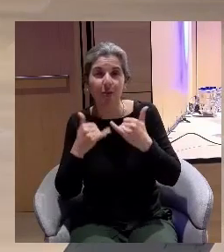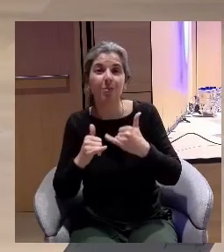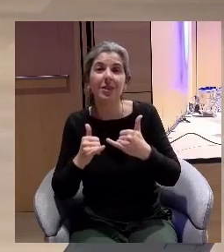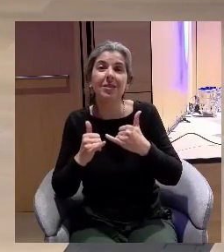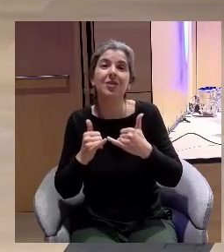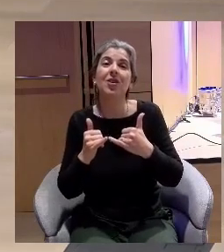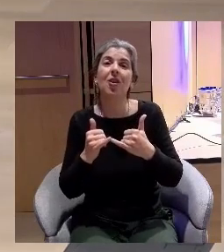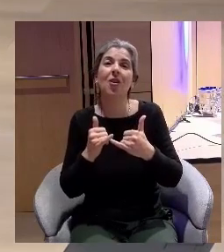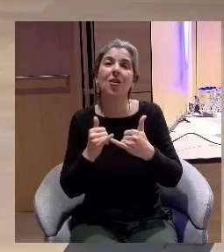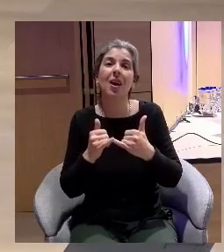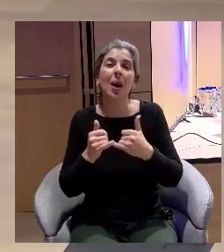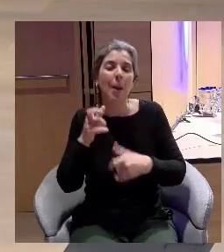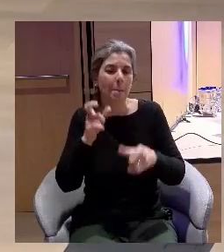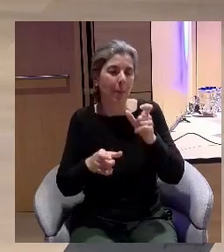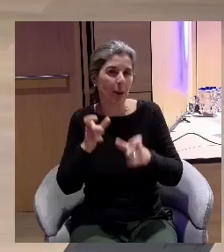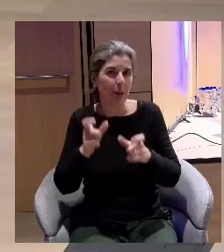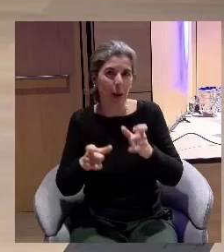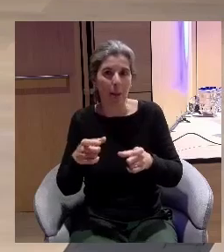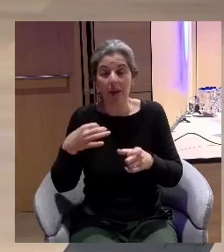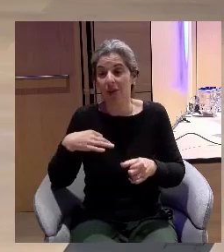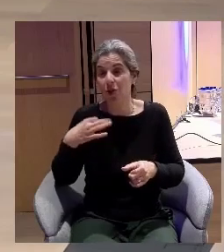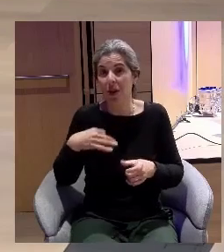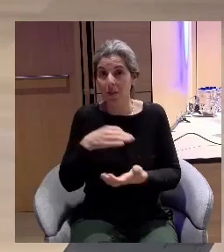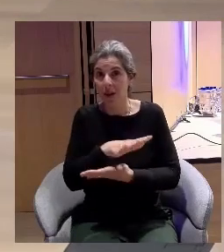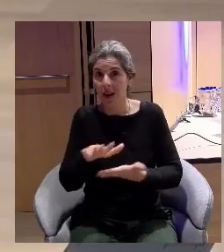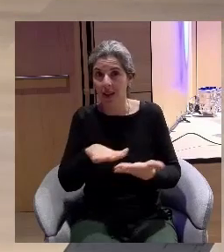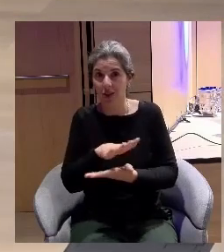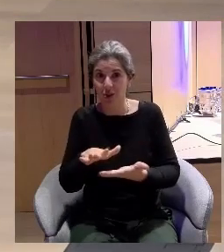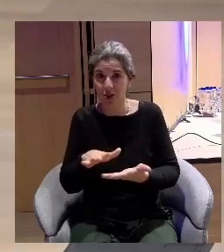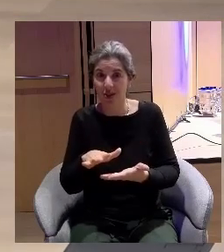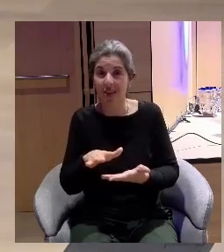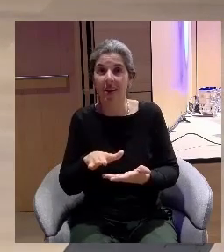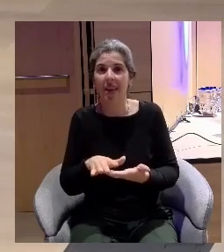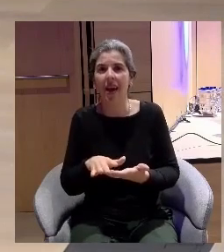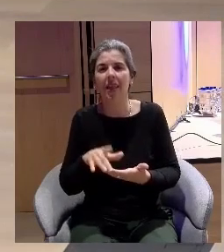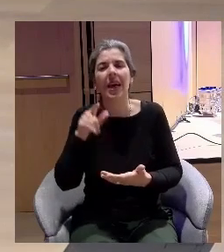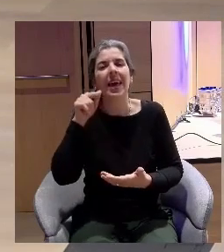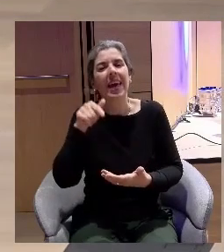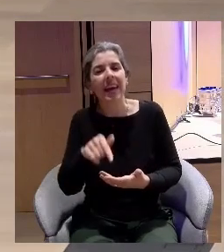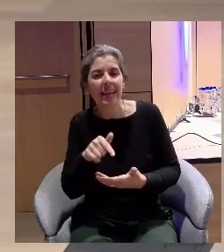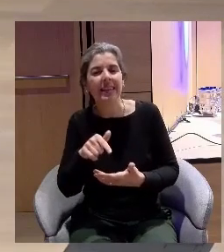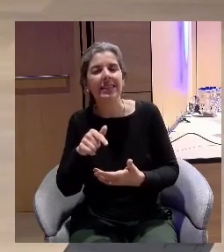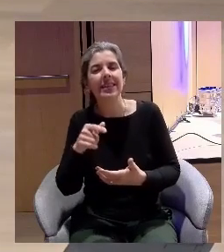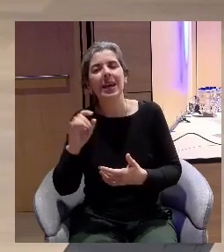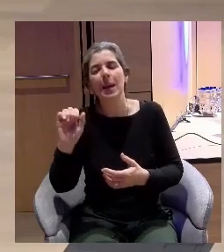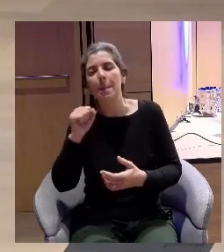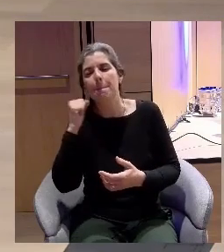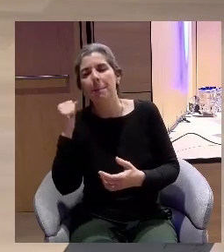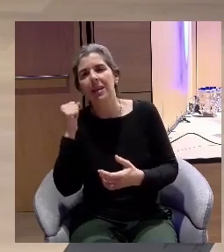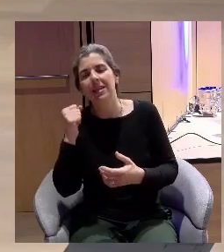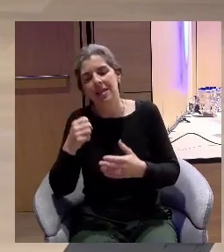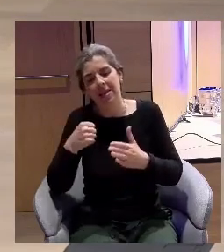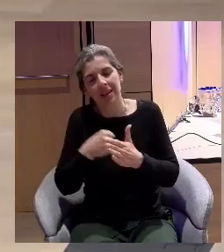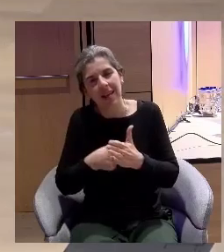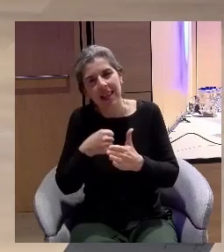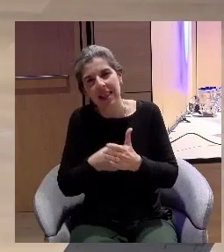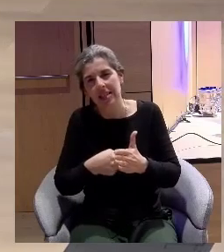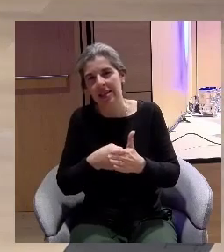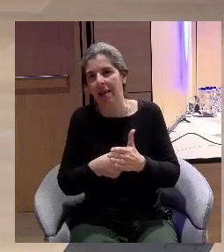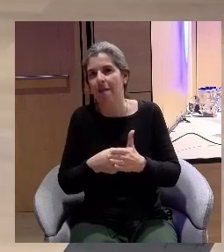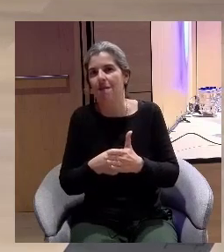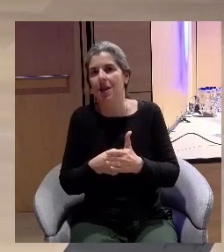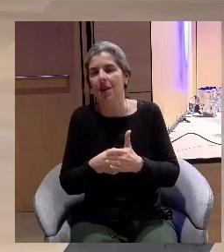totalidad. Ese me parece que es de los mayores desafíos, y comprender que si como órganos garantes, digamos,